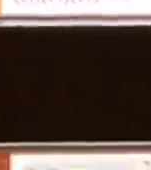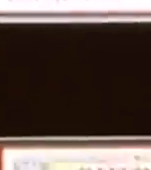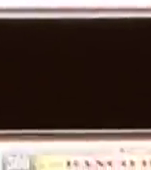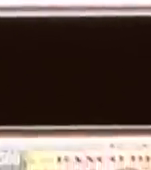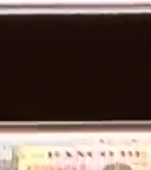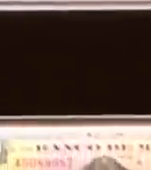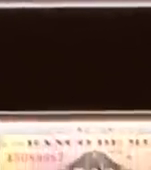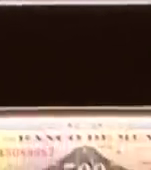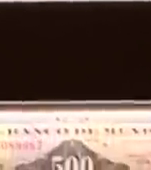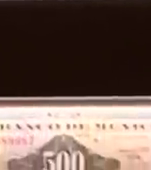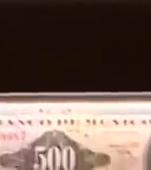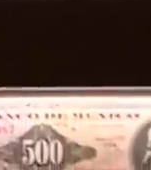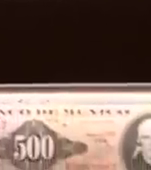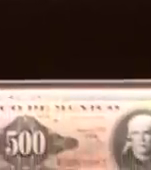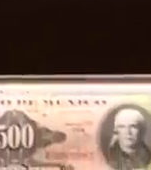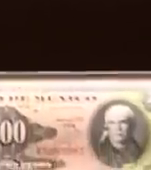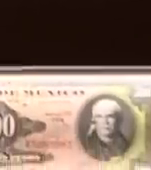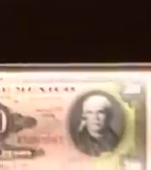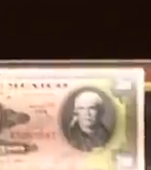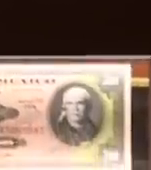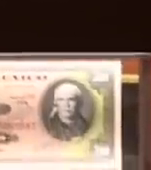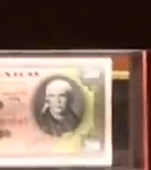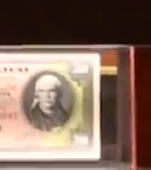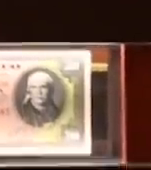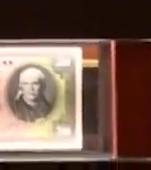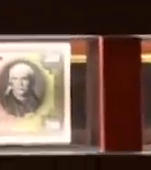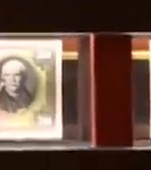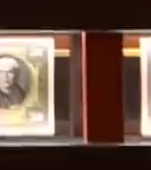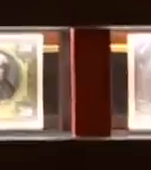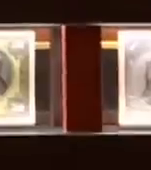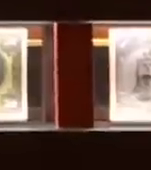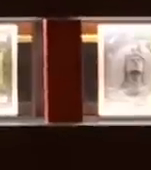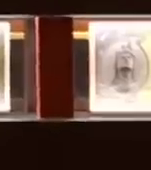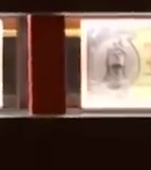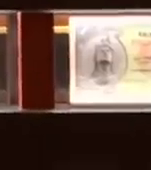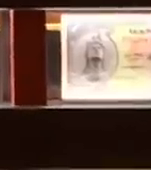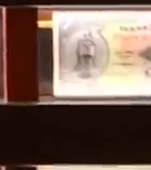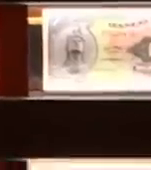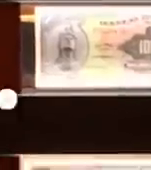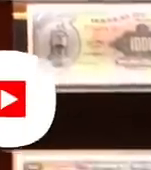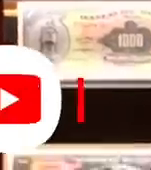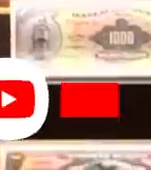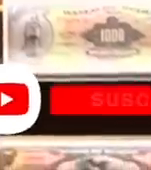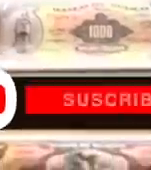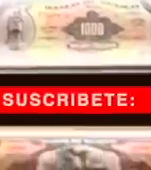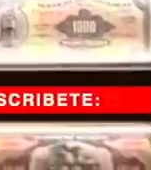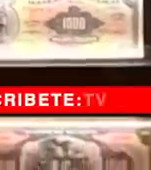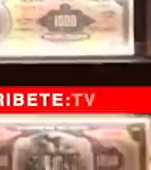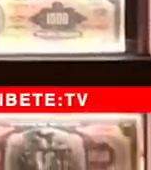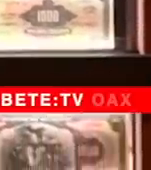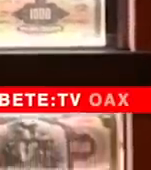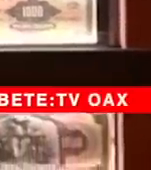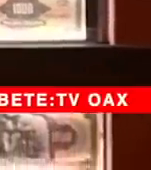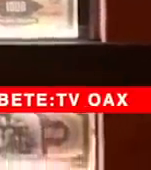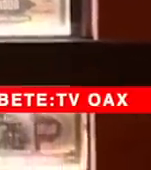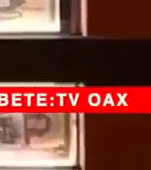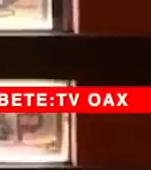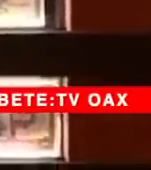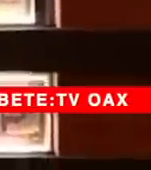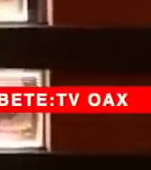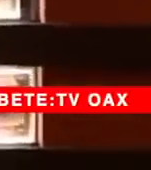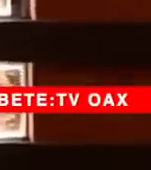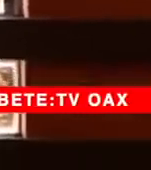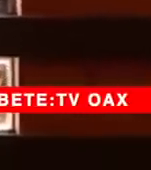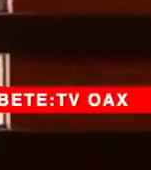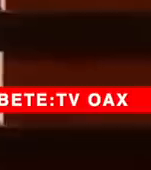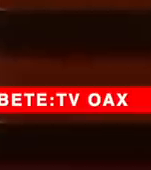global. Finalmente, también incluye monedas regionales y de lugar, como son las fichas de hacienda utilizadas para el pago de